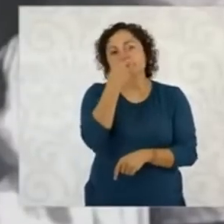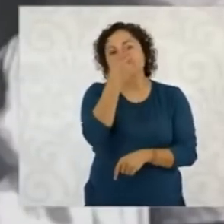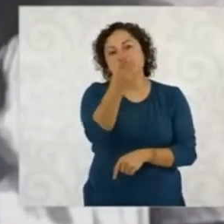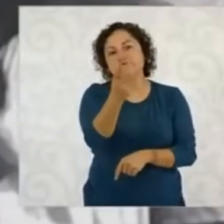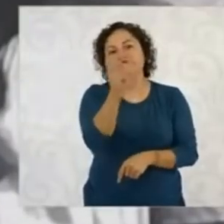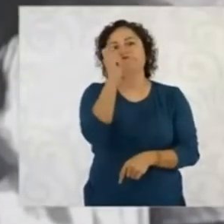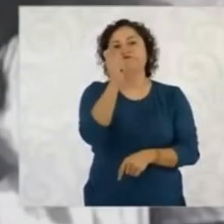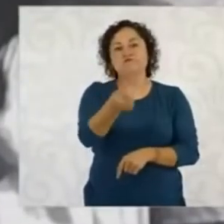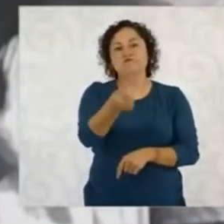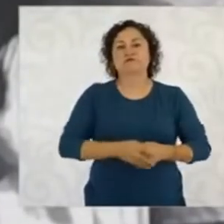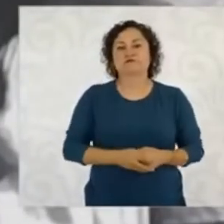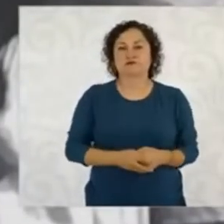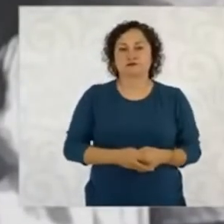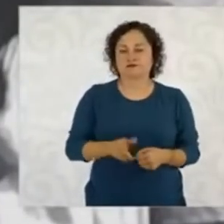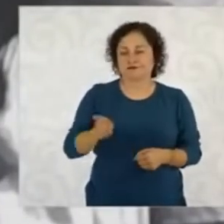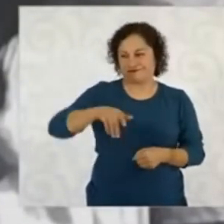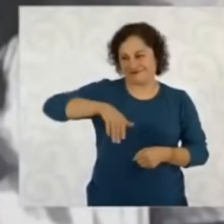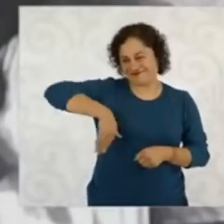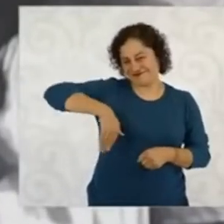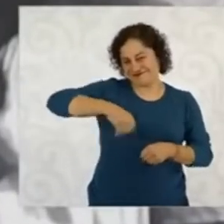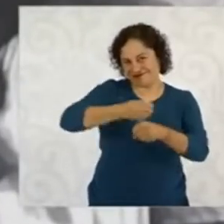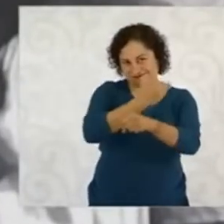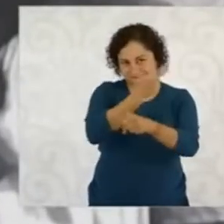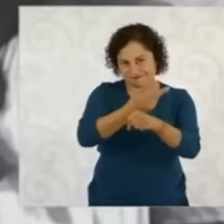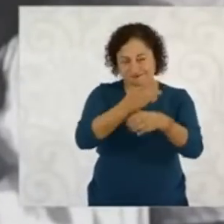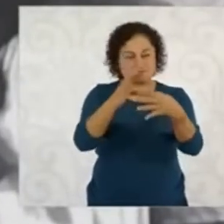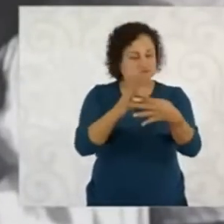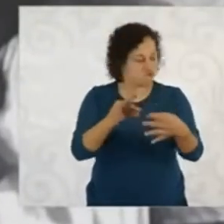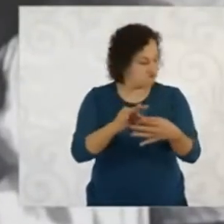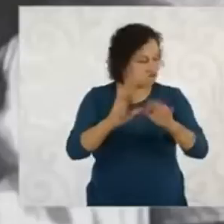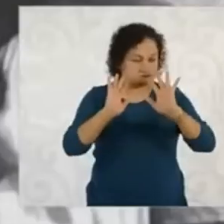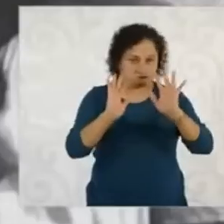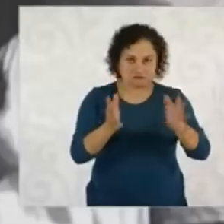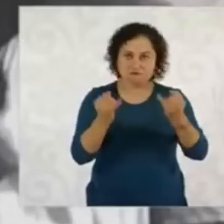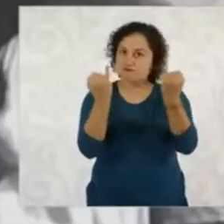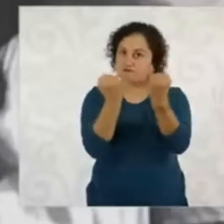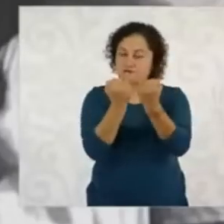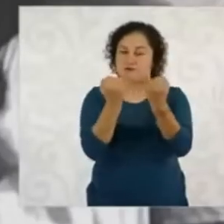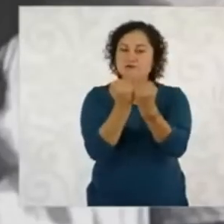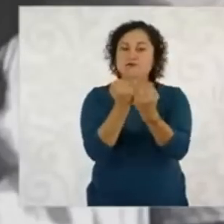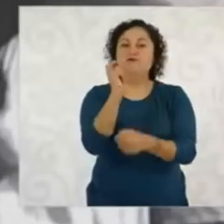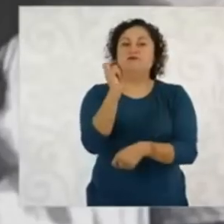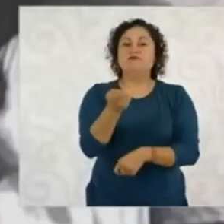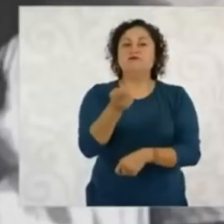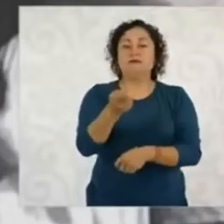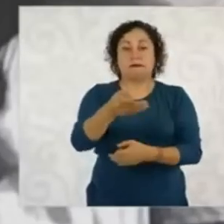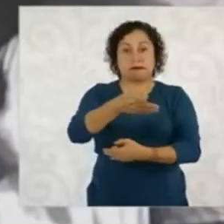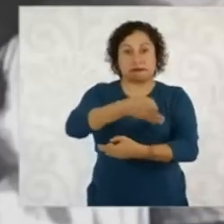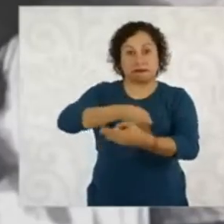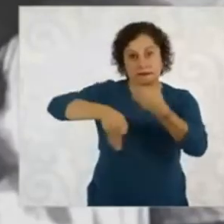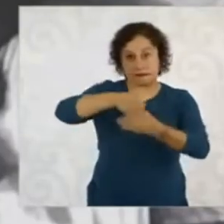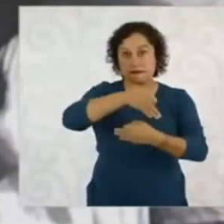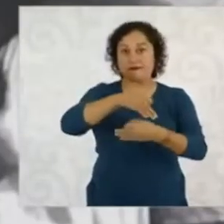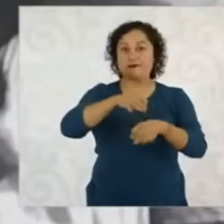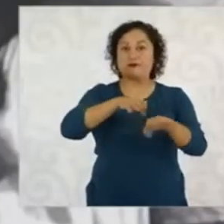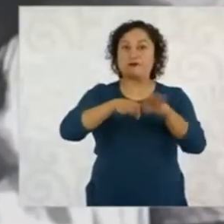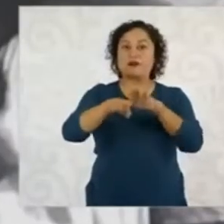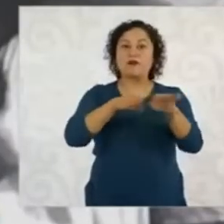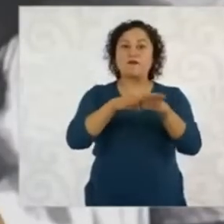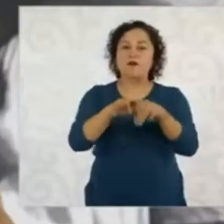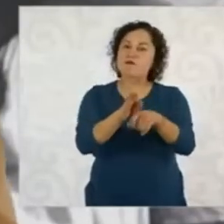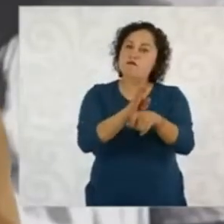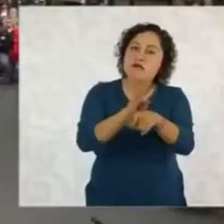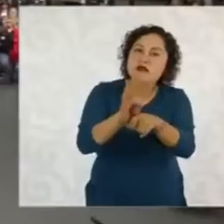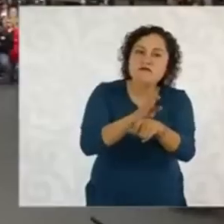trabajo especial también, ya lo comentó el secretario Madar Bolaños, que es un trabajo que nos beneficia a todas y todas.